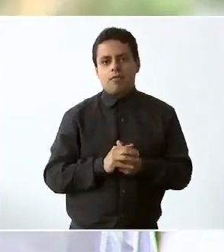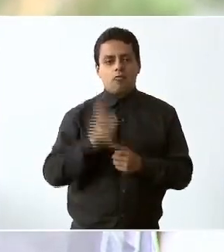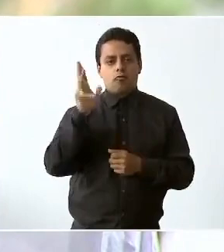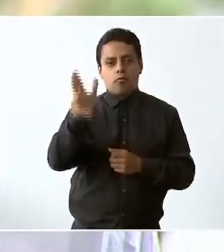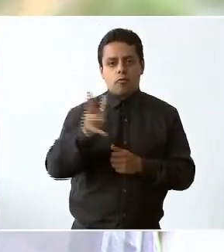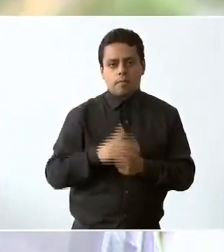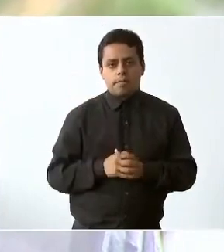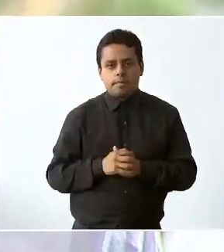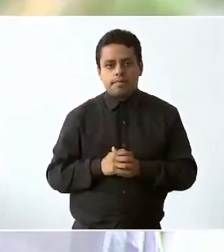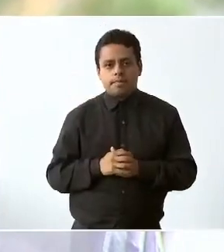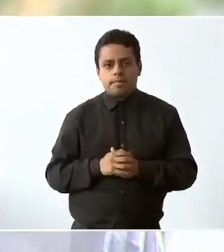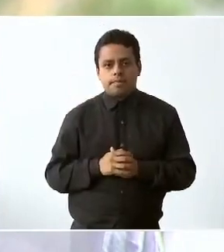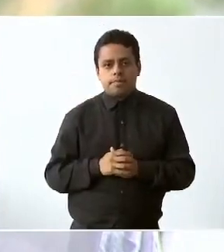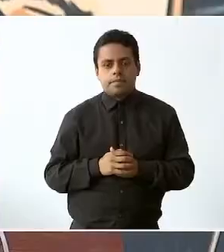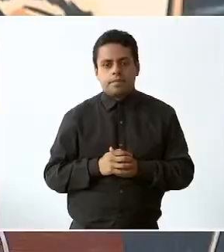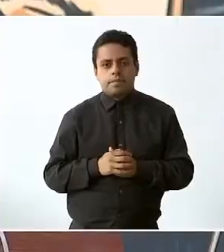futuro.